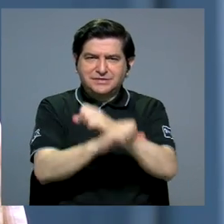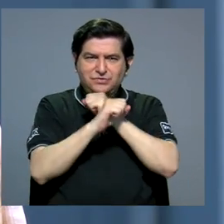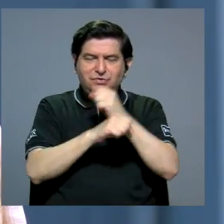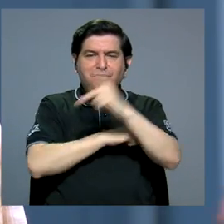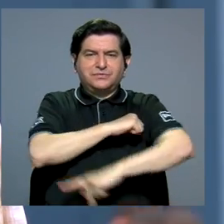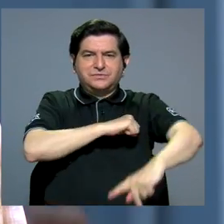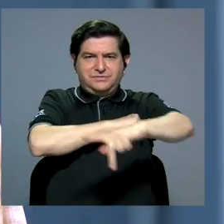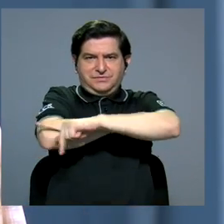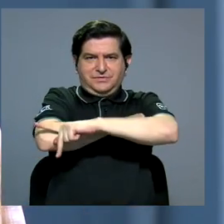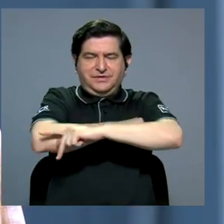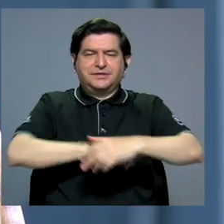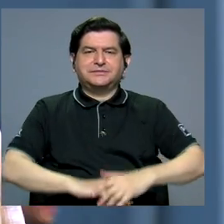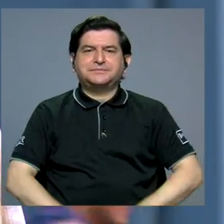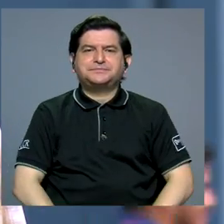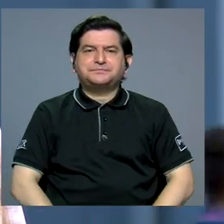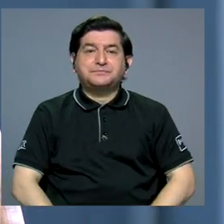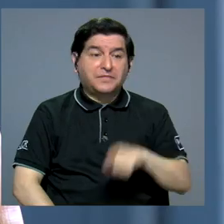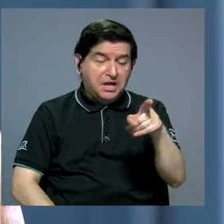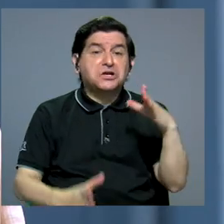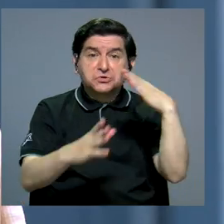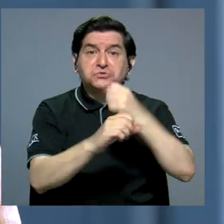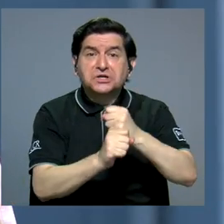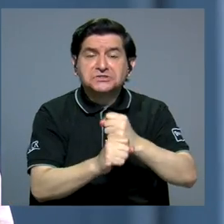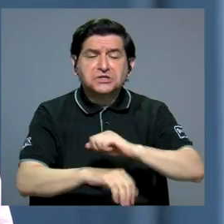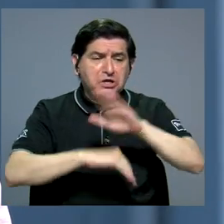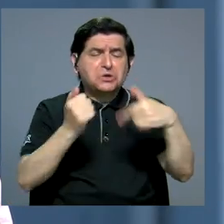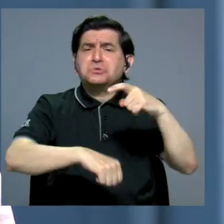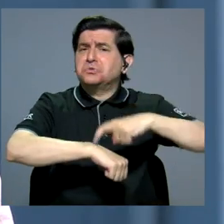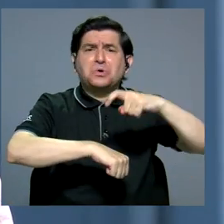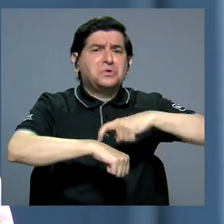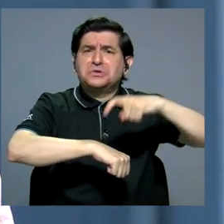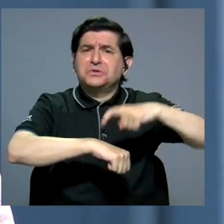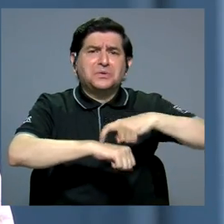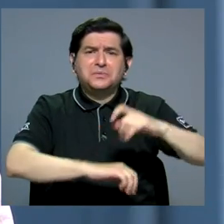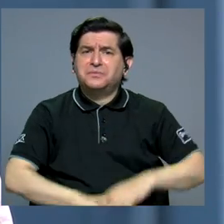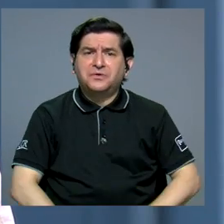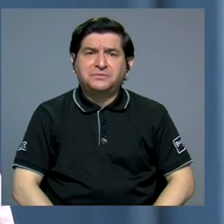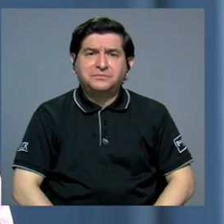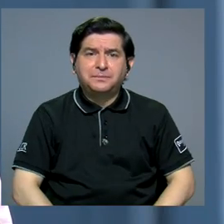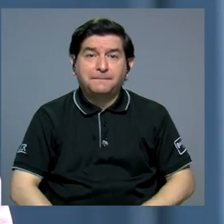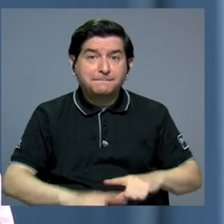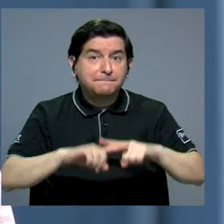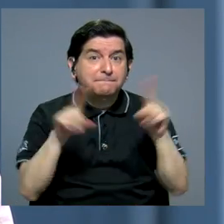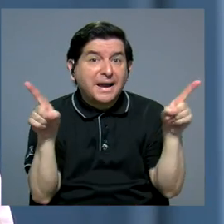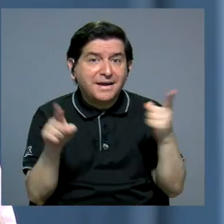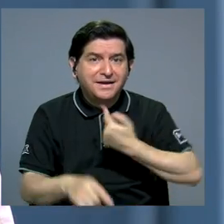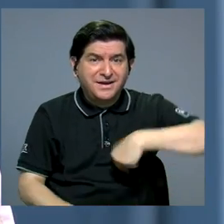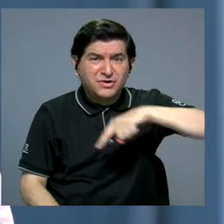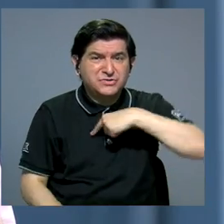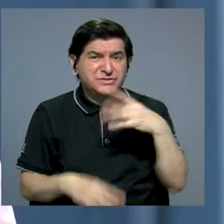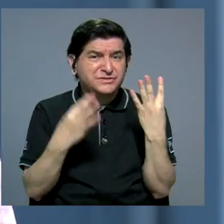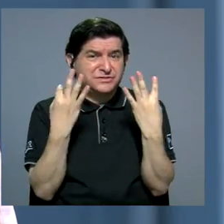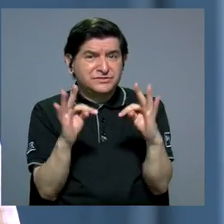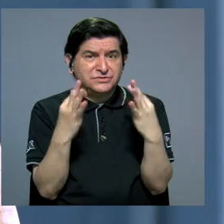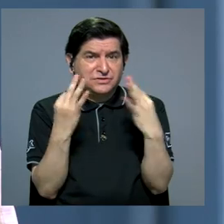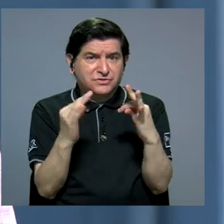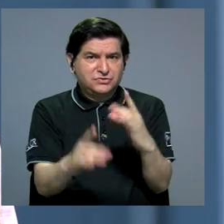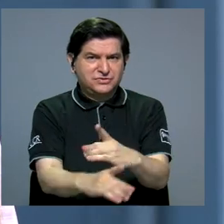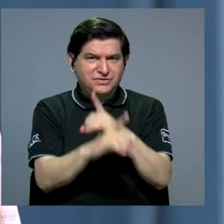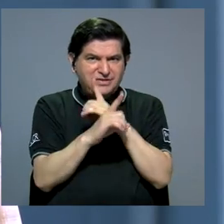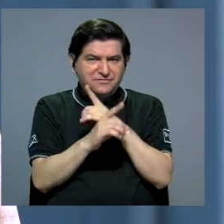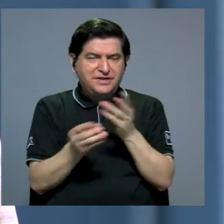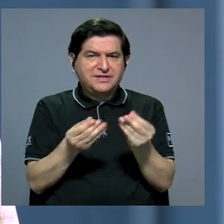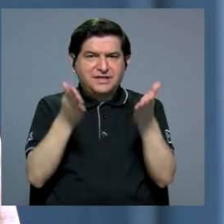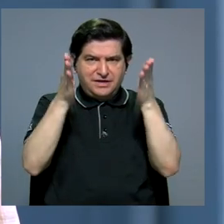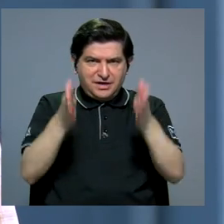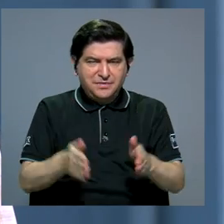para la seguridad de un país, ¿verdad? Entonces ellos lo hacen todo el tiempo pero si nosotros intentamos